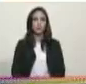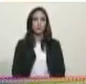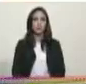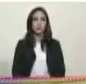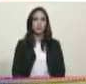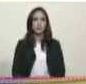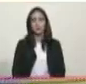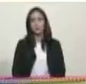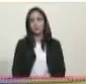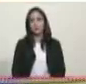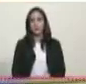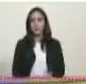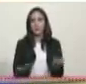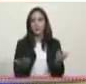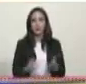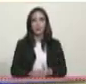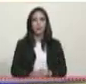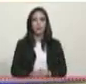¿qué te puedo decir yo?